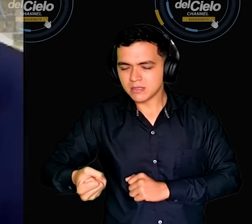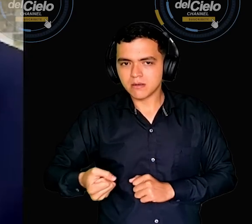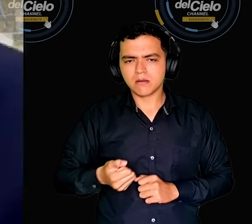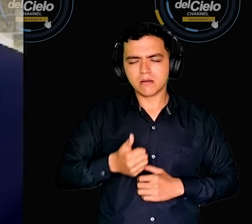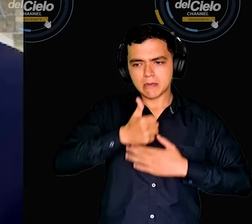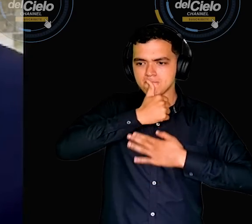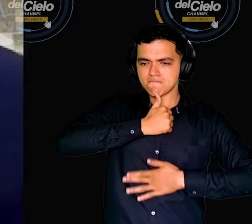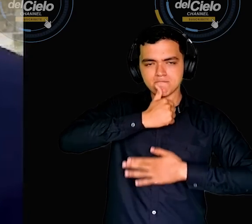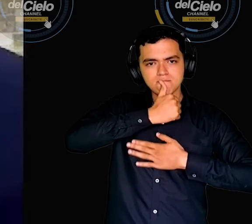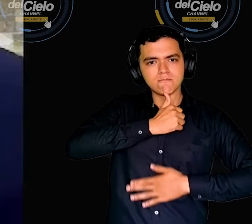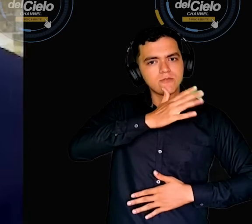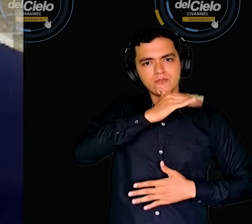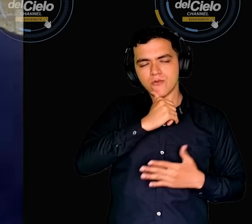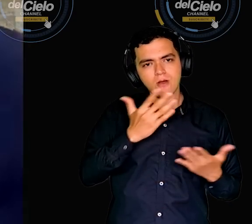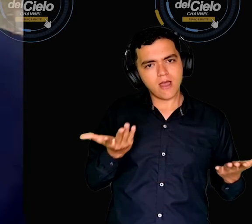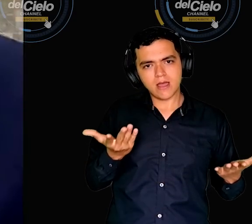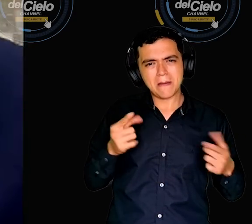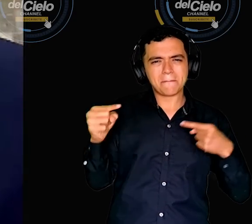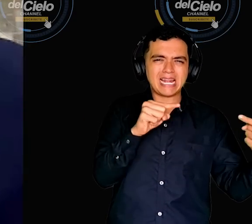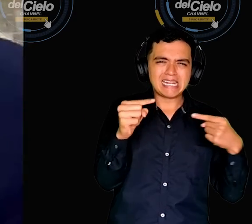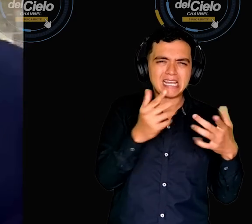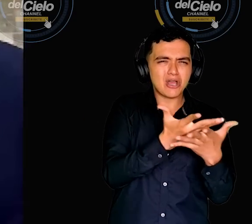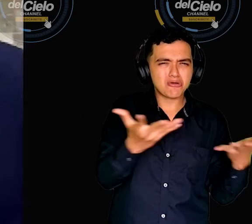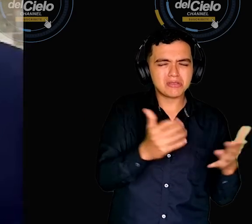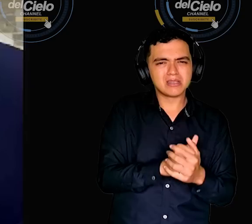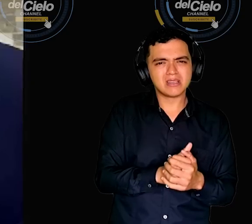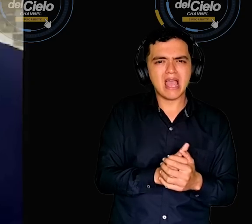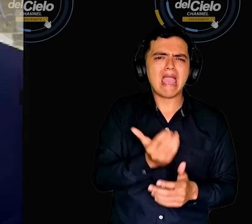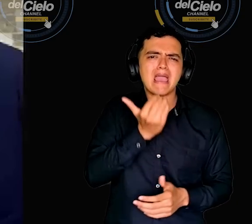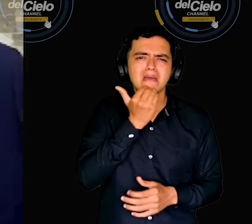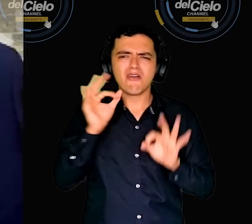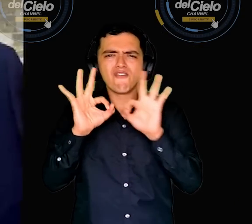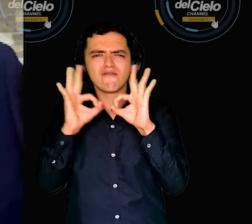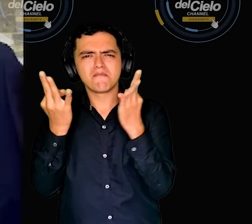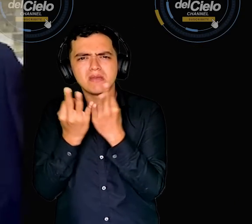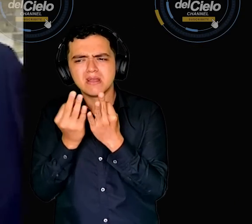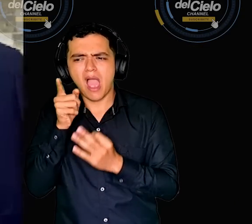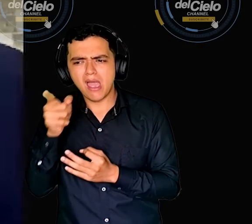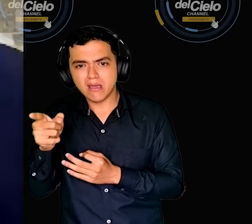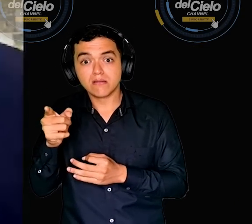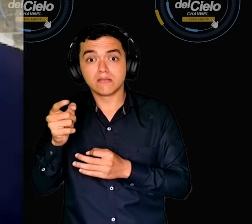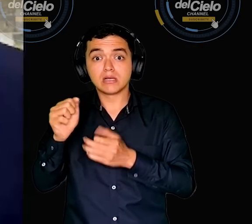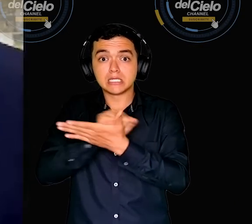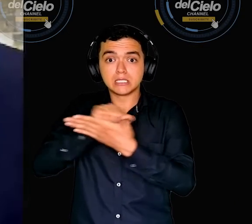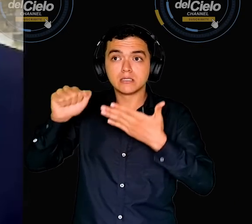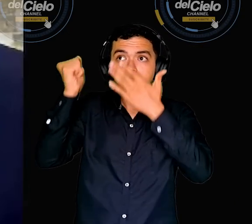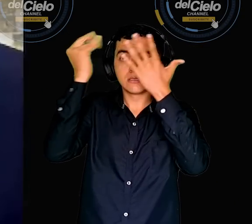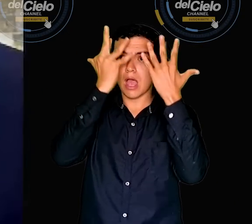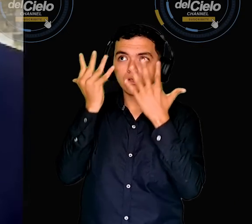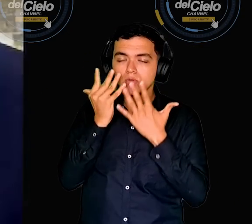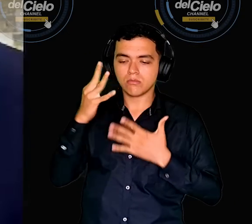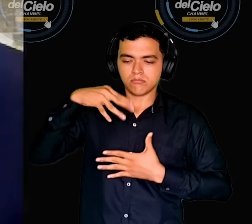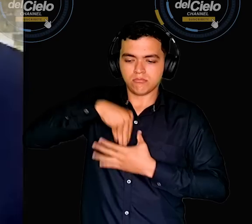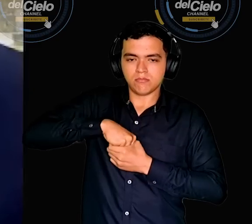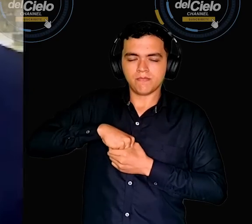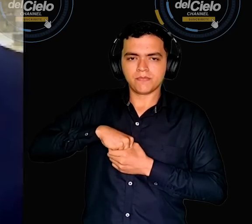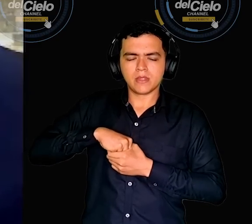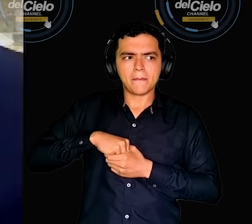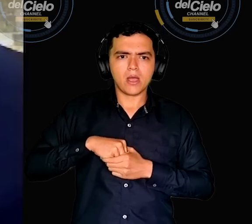negado la fe, o si hubiéramos naufragando en la fe, sino que, verdad, esos principios son nuestros. Porque no hacemos nada con